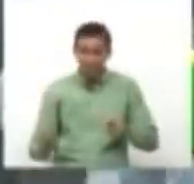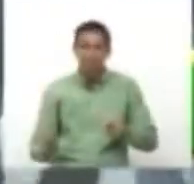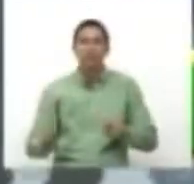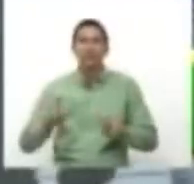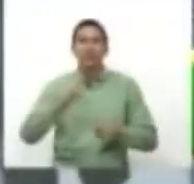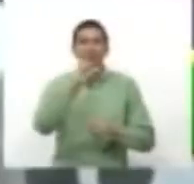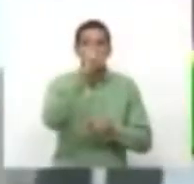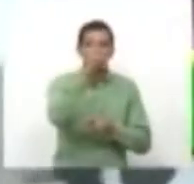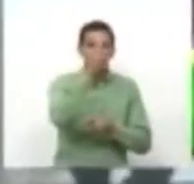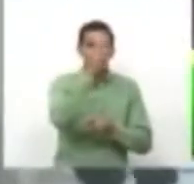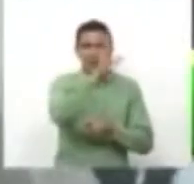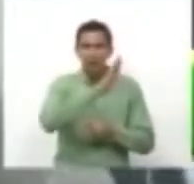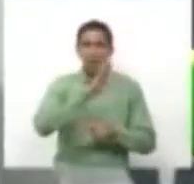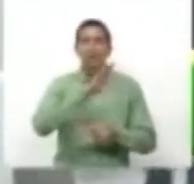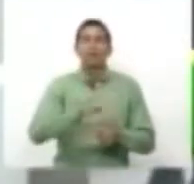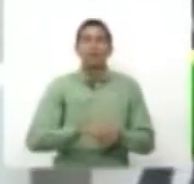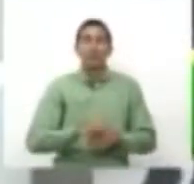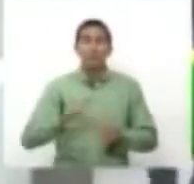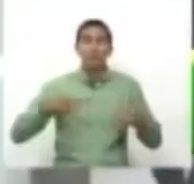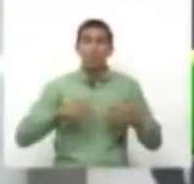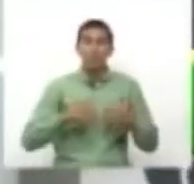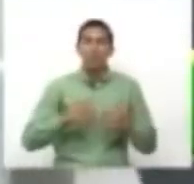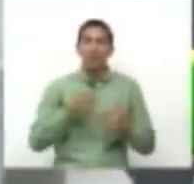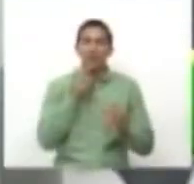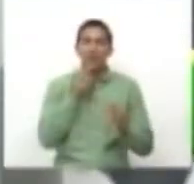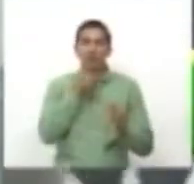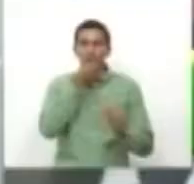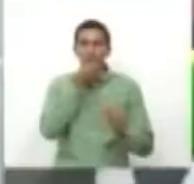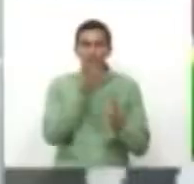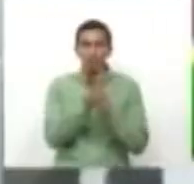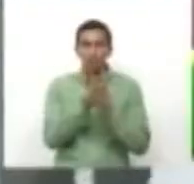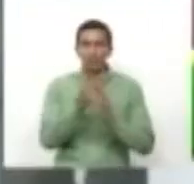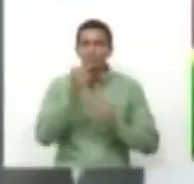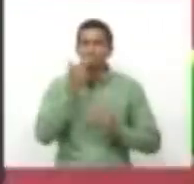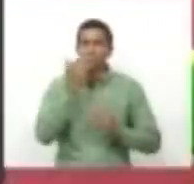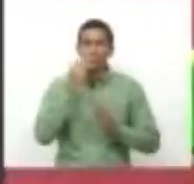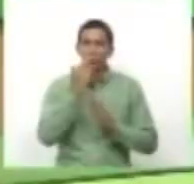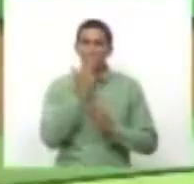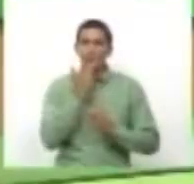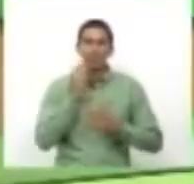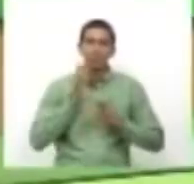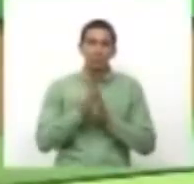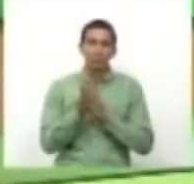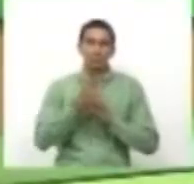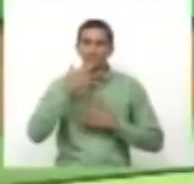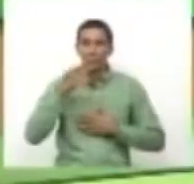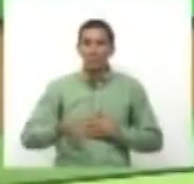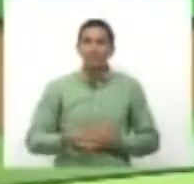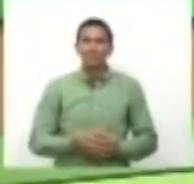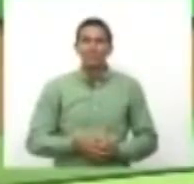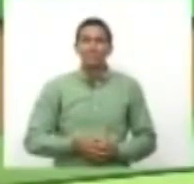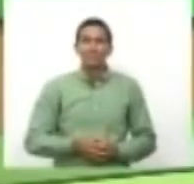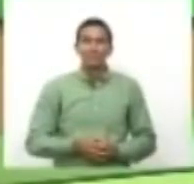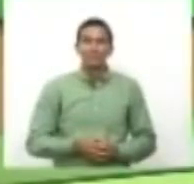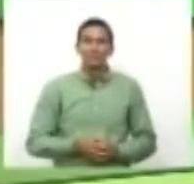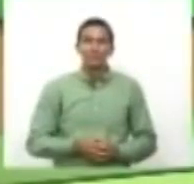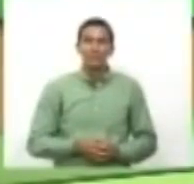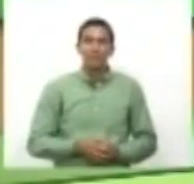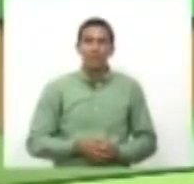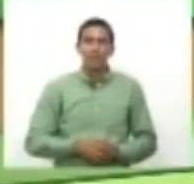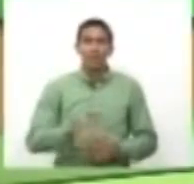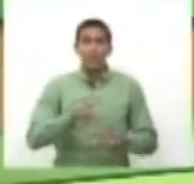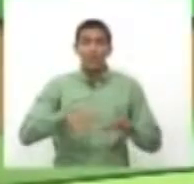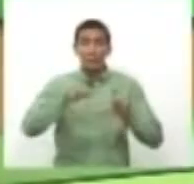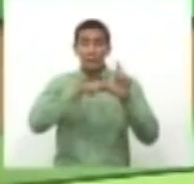En Valledupar, Ramón Meneses, las noticias, un compromiso con la verdad. Y en Riohacha capturan al presunto integrante de una